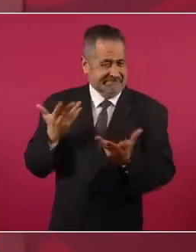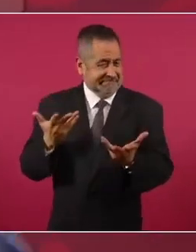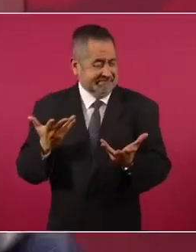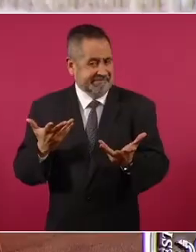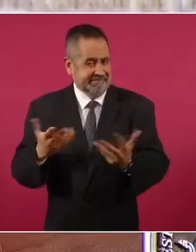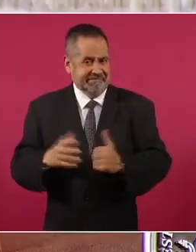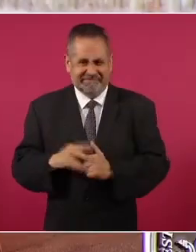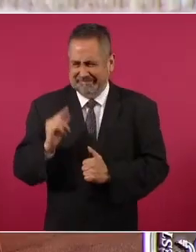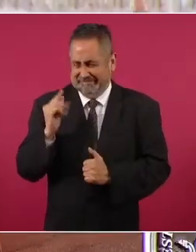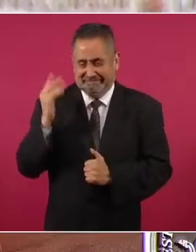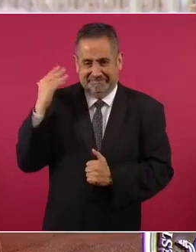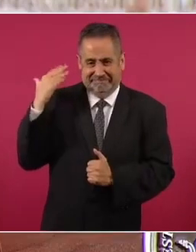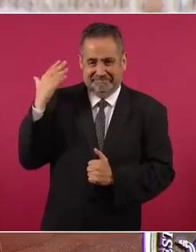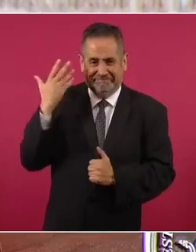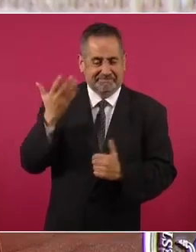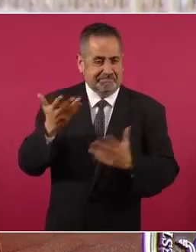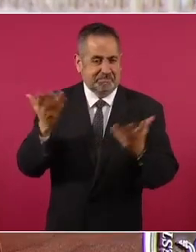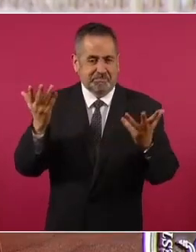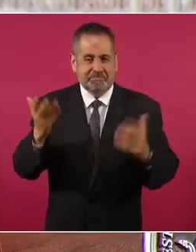Fue apenas,